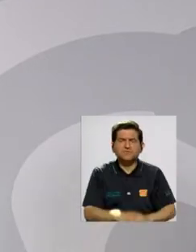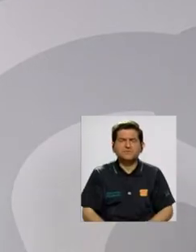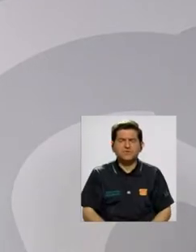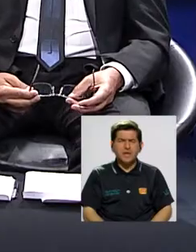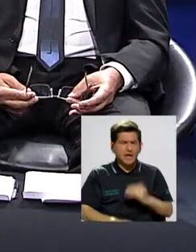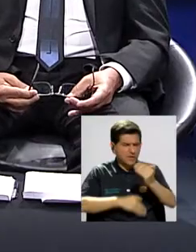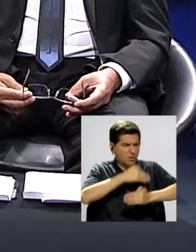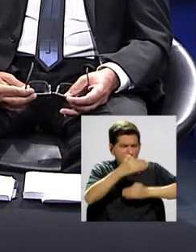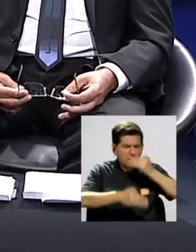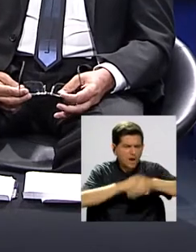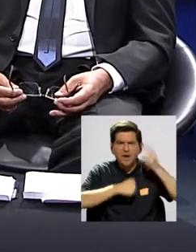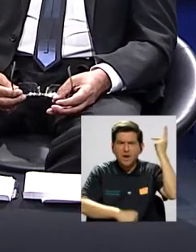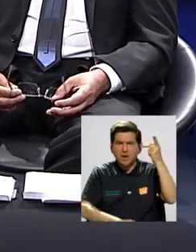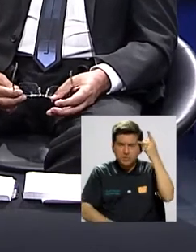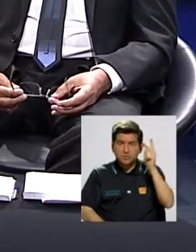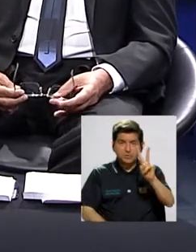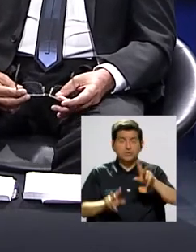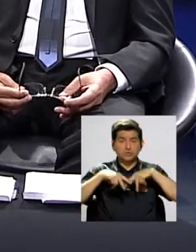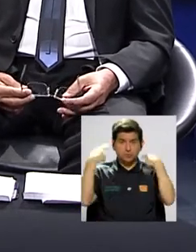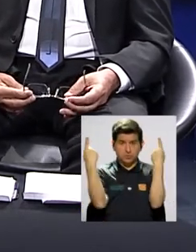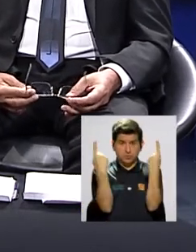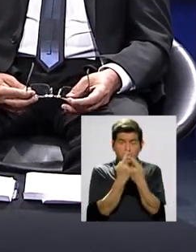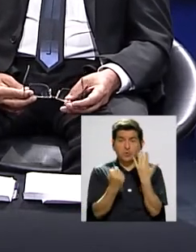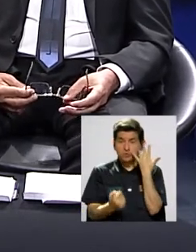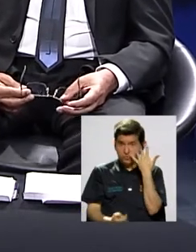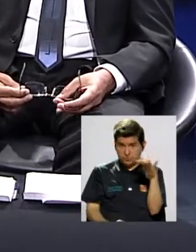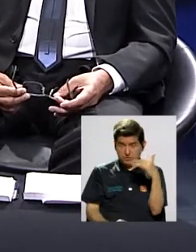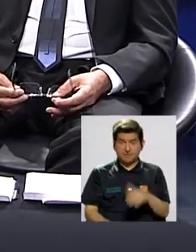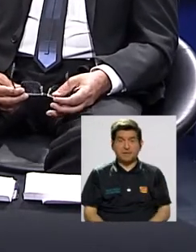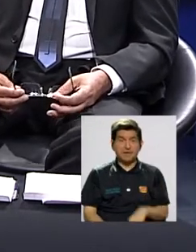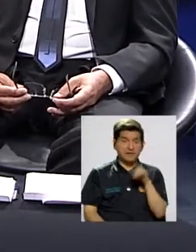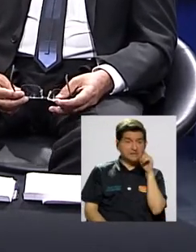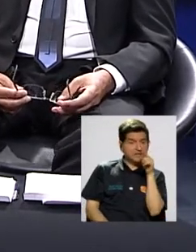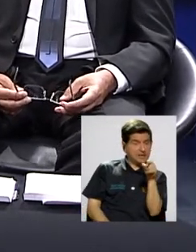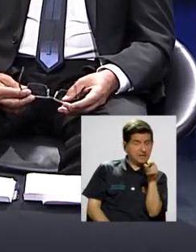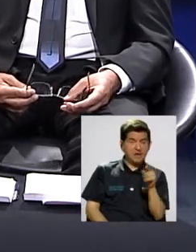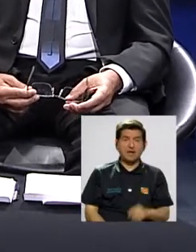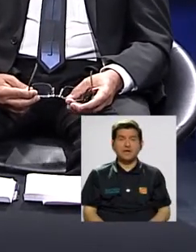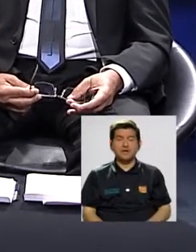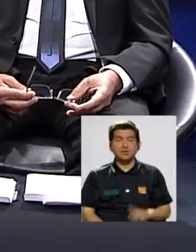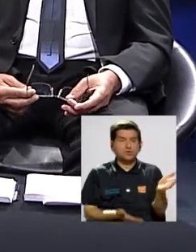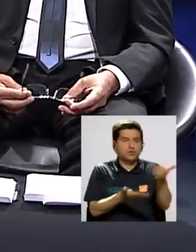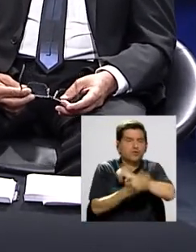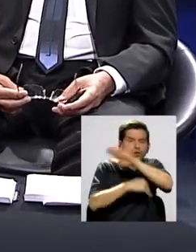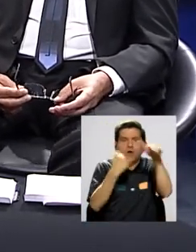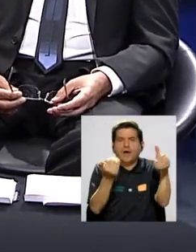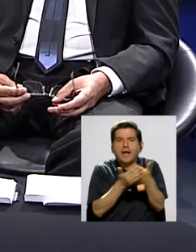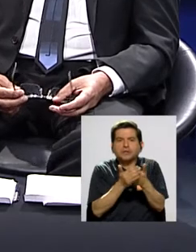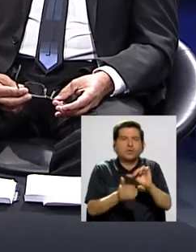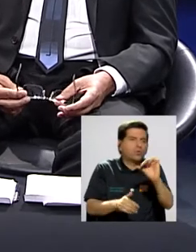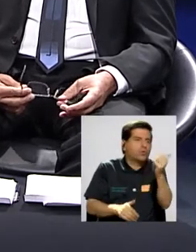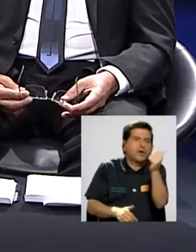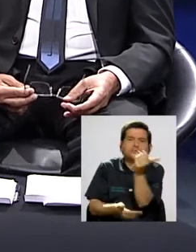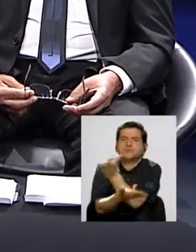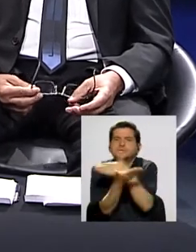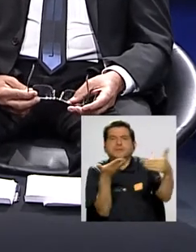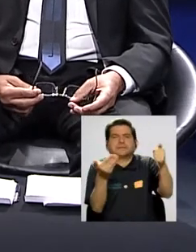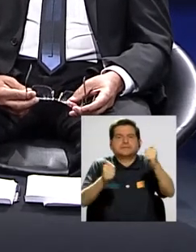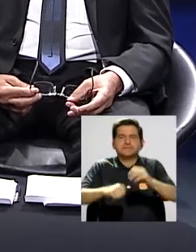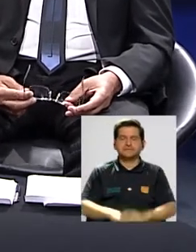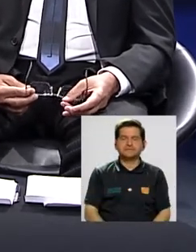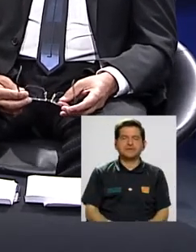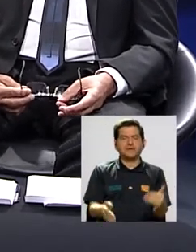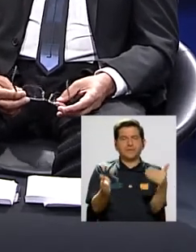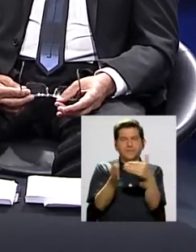política en dos partidos políticos que parece que hacen un recogido de todo lado? Sí, yo creo que hay que